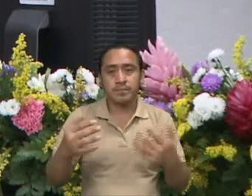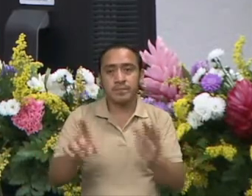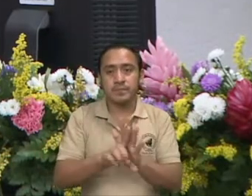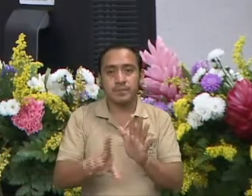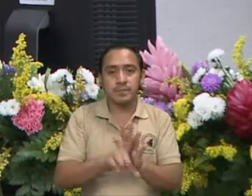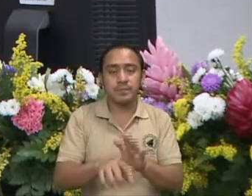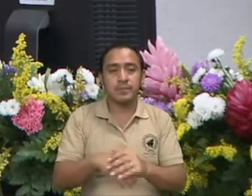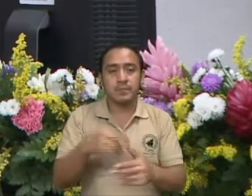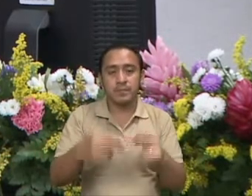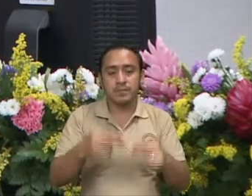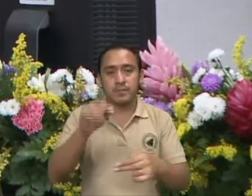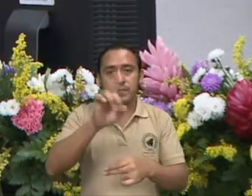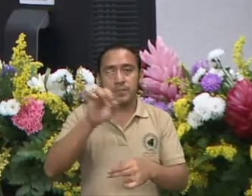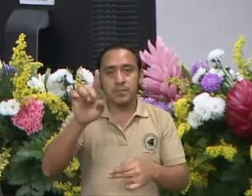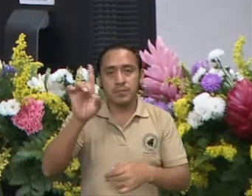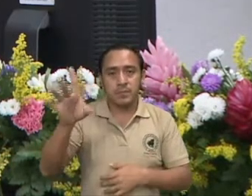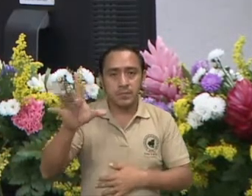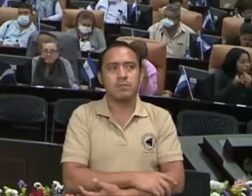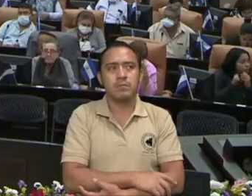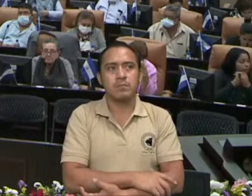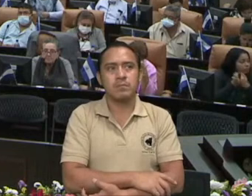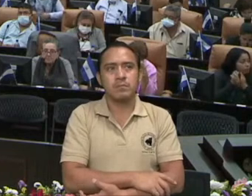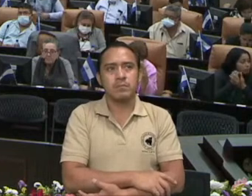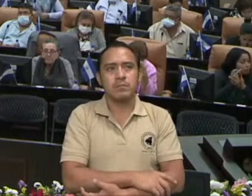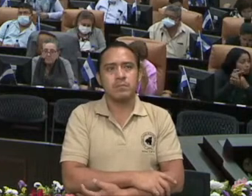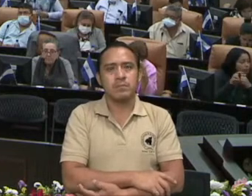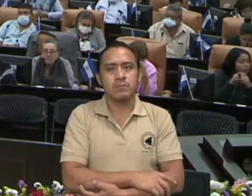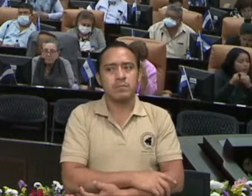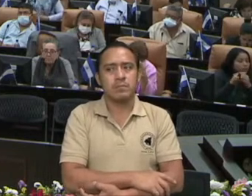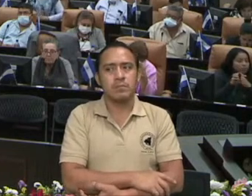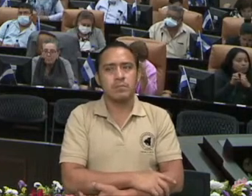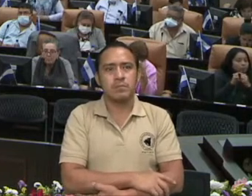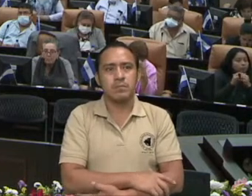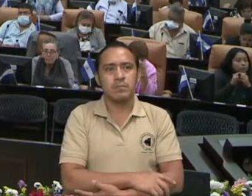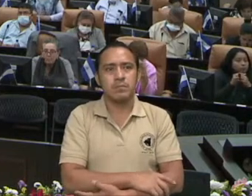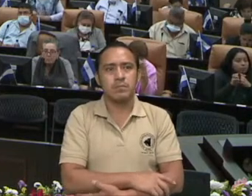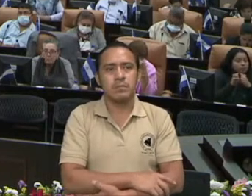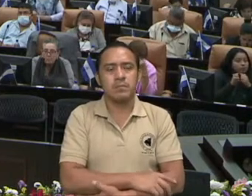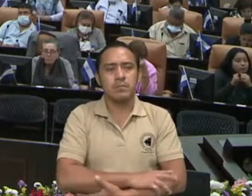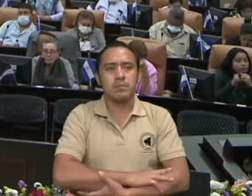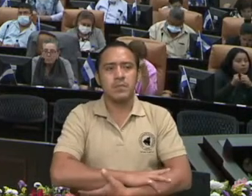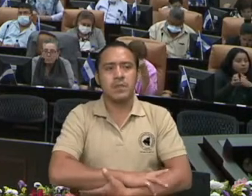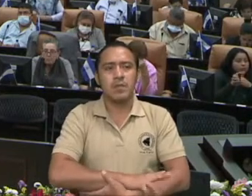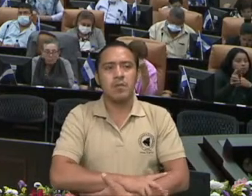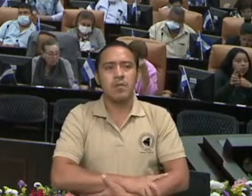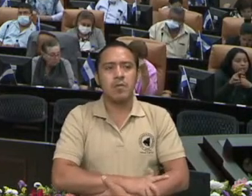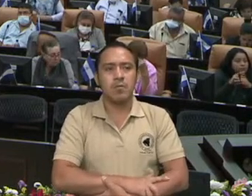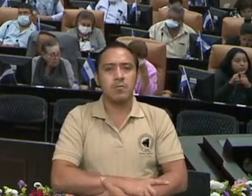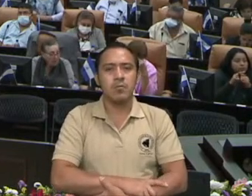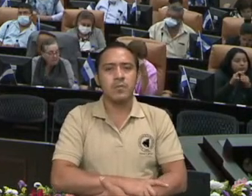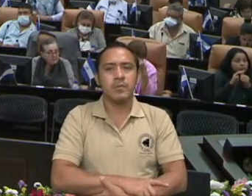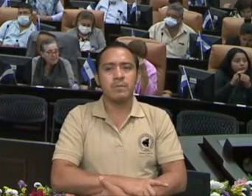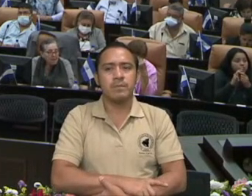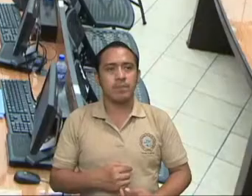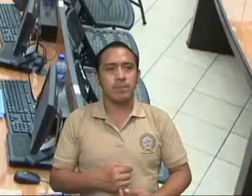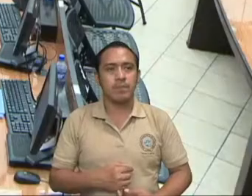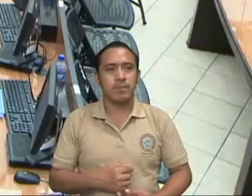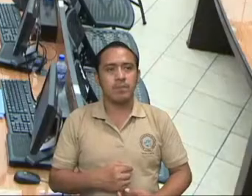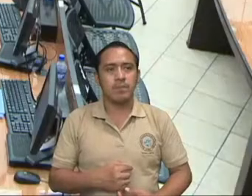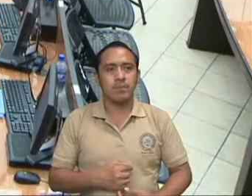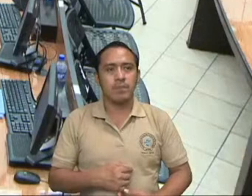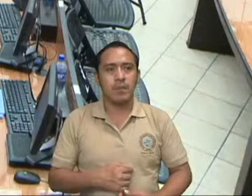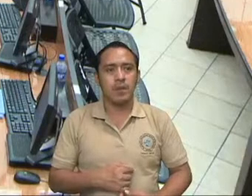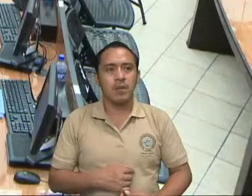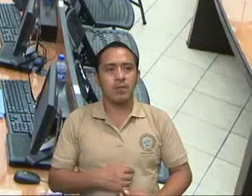se rigen por la Ley General de Cámaras y la medida de la Asamblea Nacional no afecta su actual estatus. Estas fueron